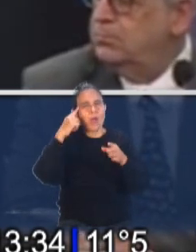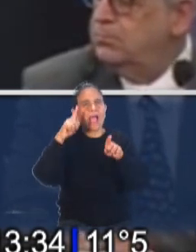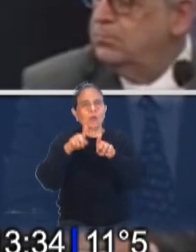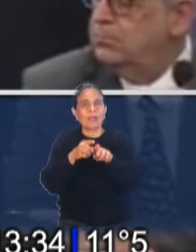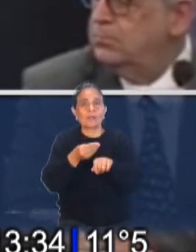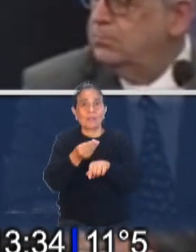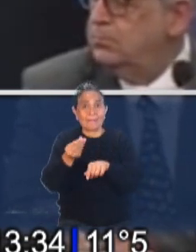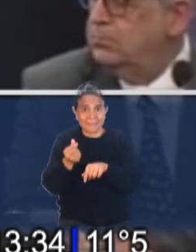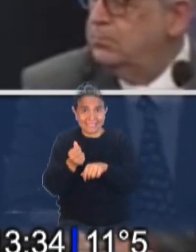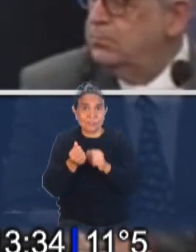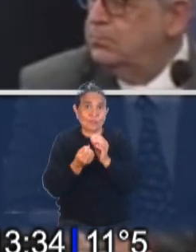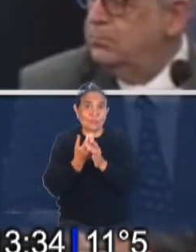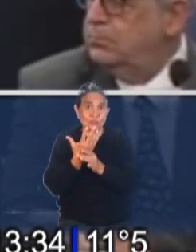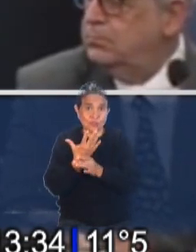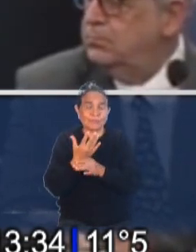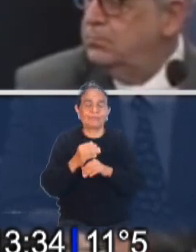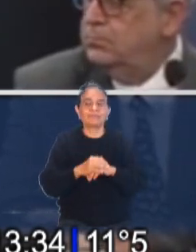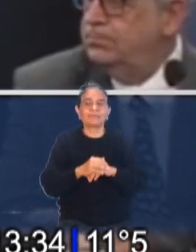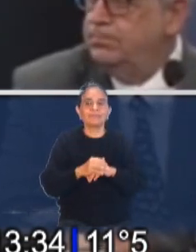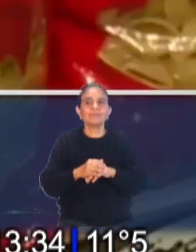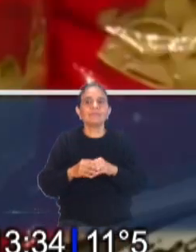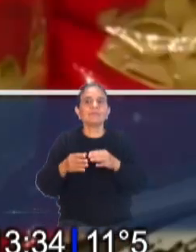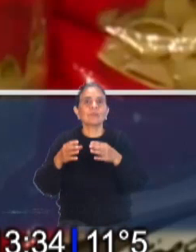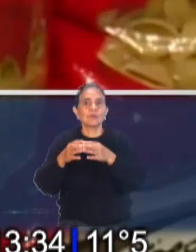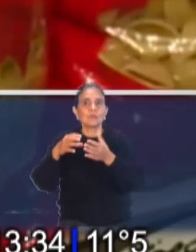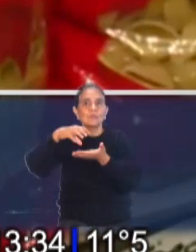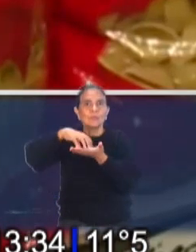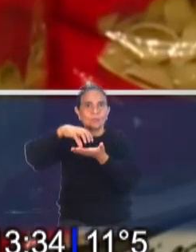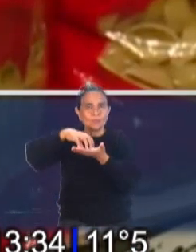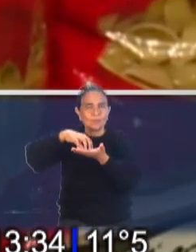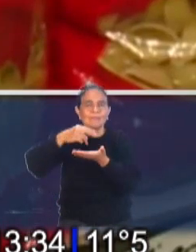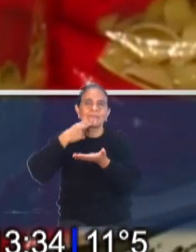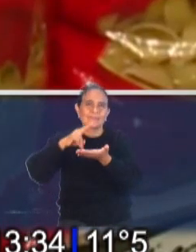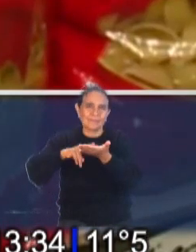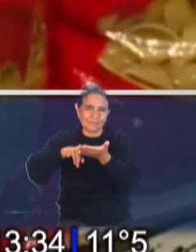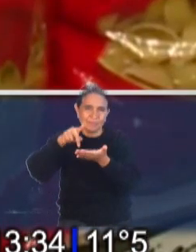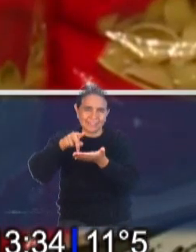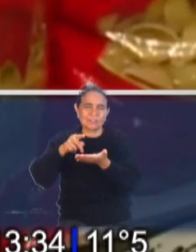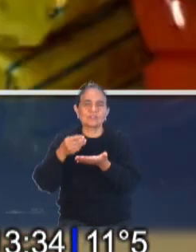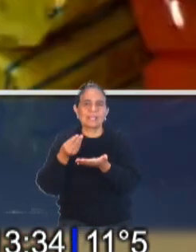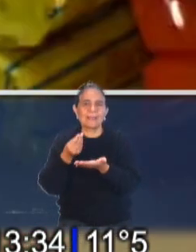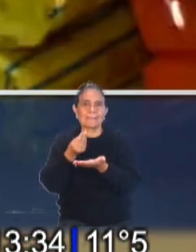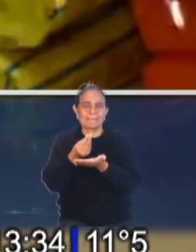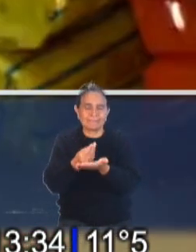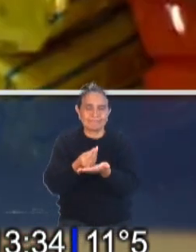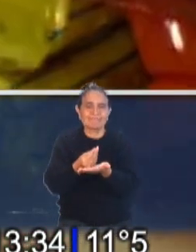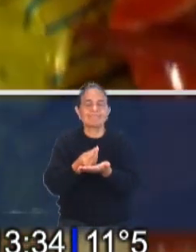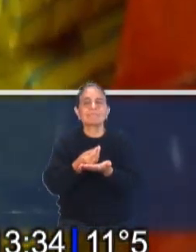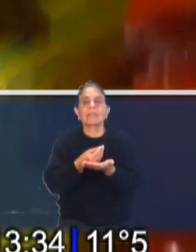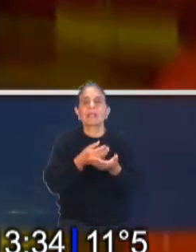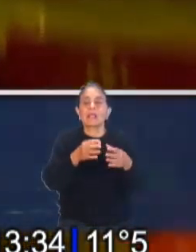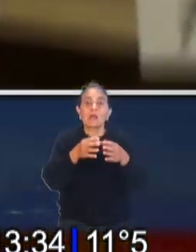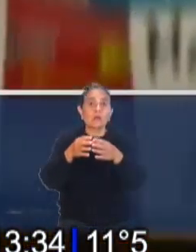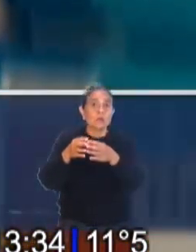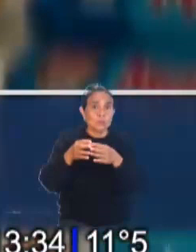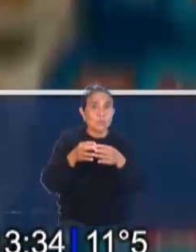que encabezará el titular de la aduana, Guillermo Michel. Tendrá a su cargo formalizar los acuerdos de precios con las